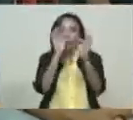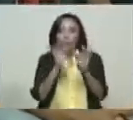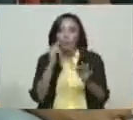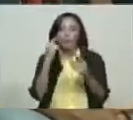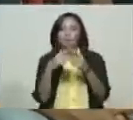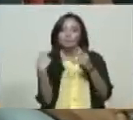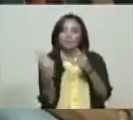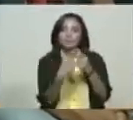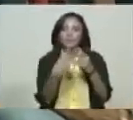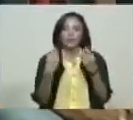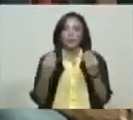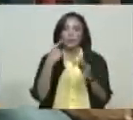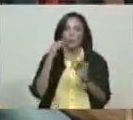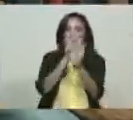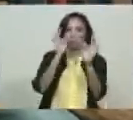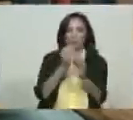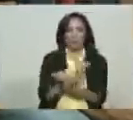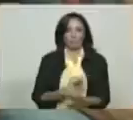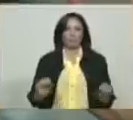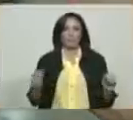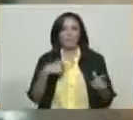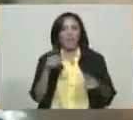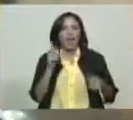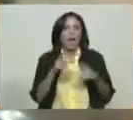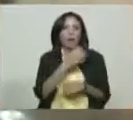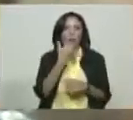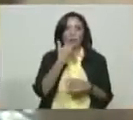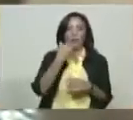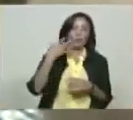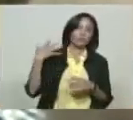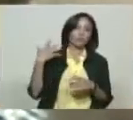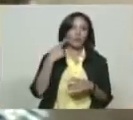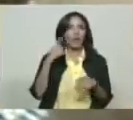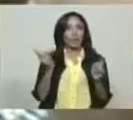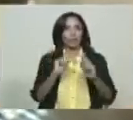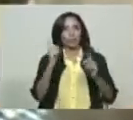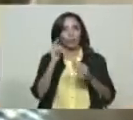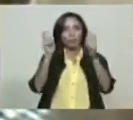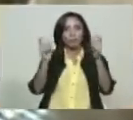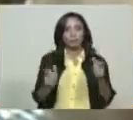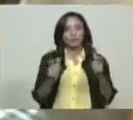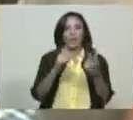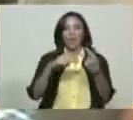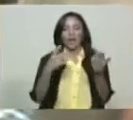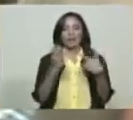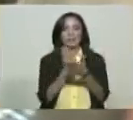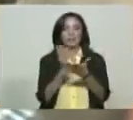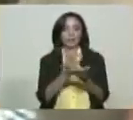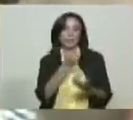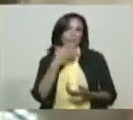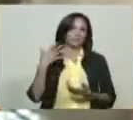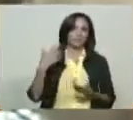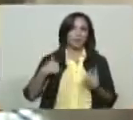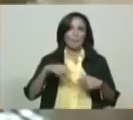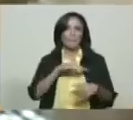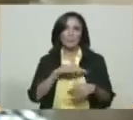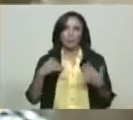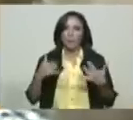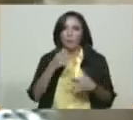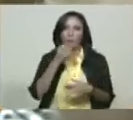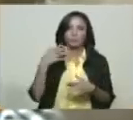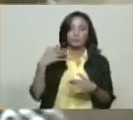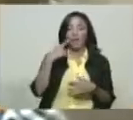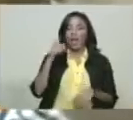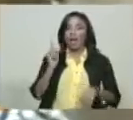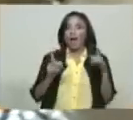divisionismo, de egos. Al final, Fernando, era una espiral de egos. De gente que se